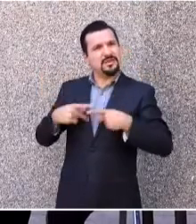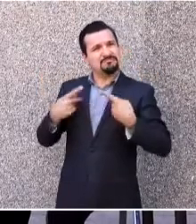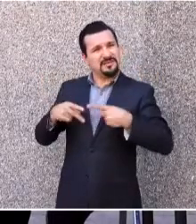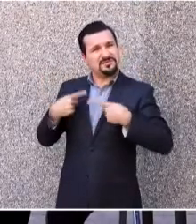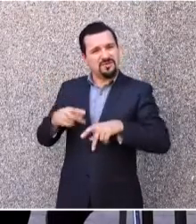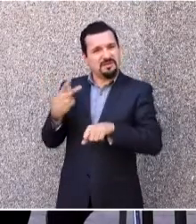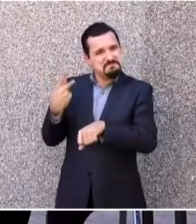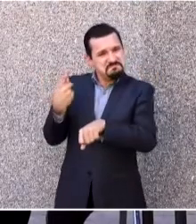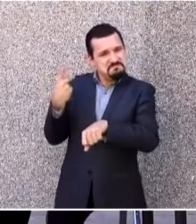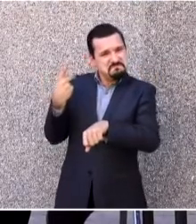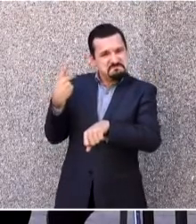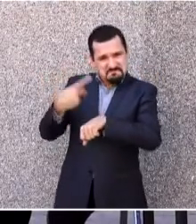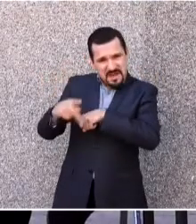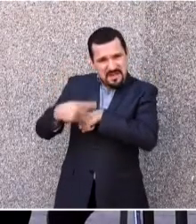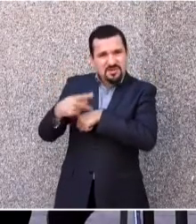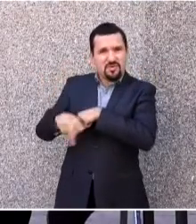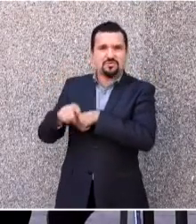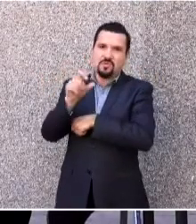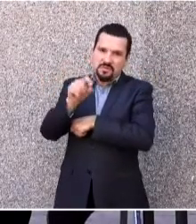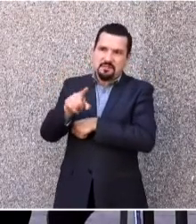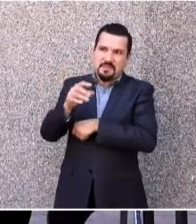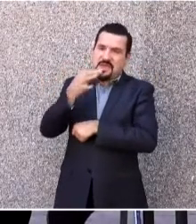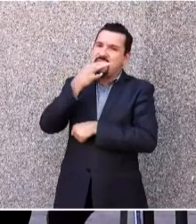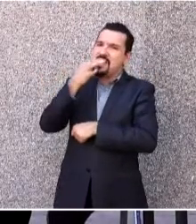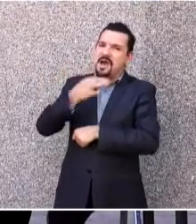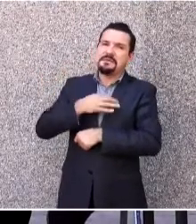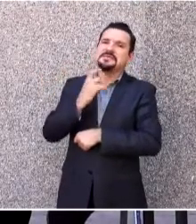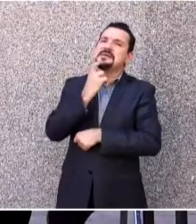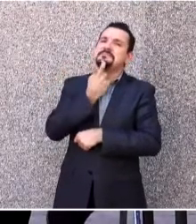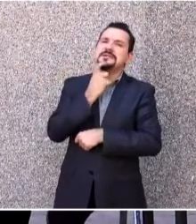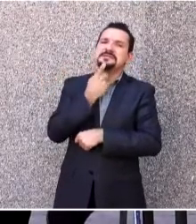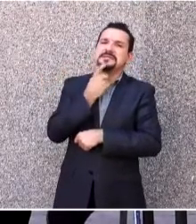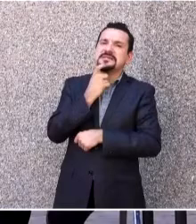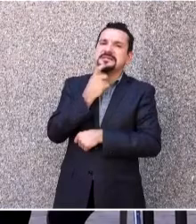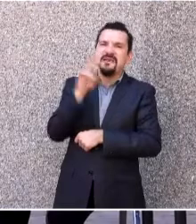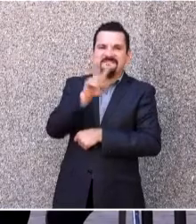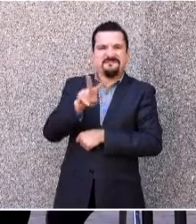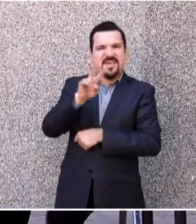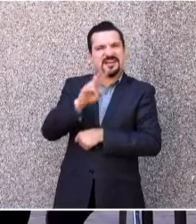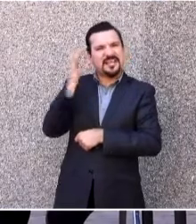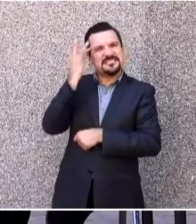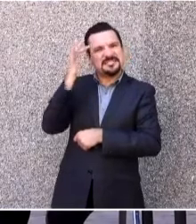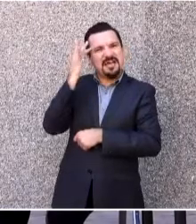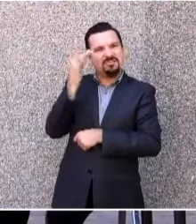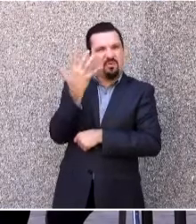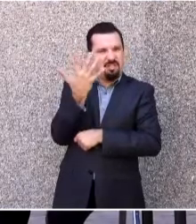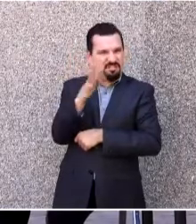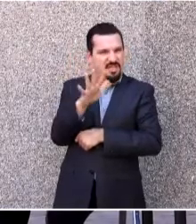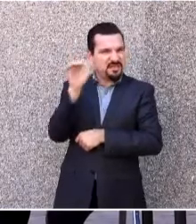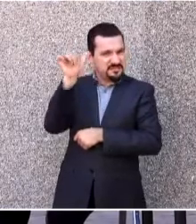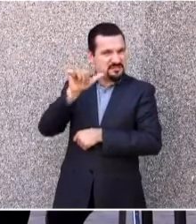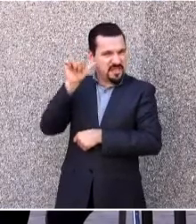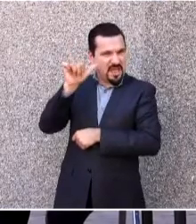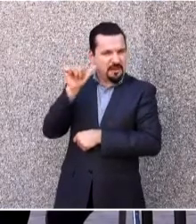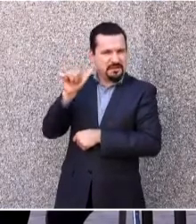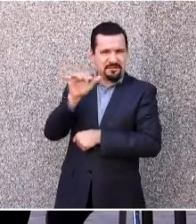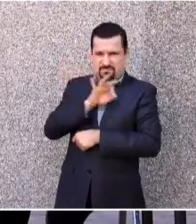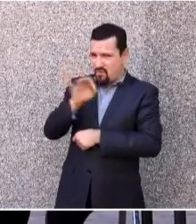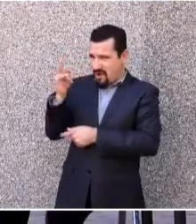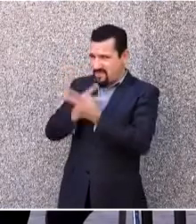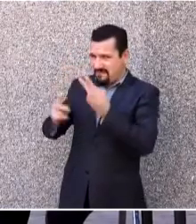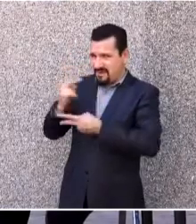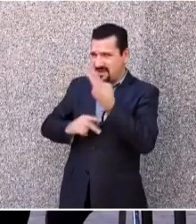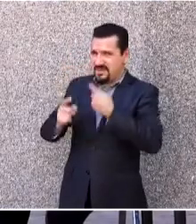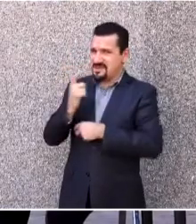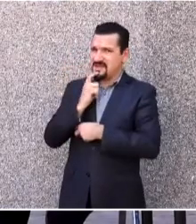ahí? Amenaza con venir también el Viernes Santo, el 10 de abril, si mal no recuerdo. Sí. ellos, el